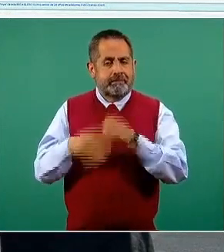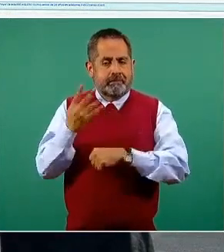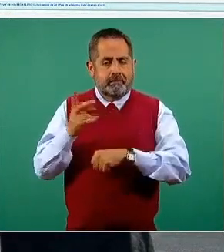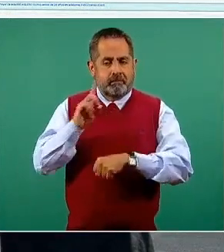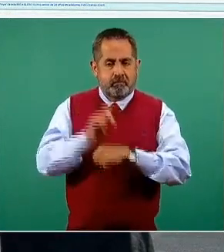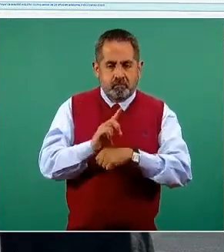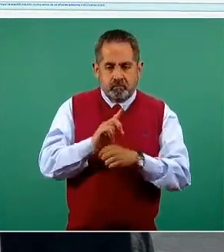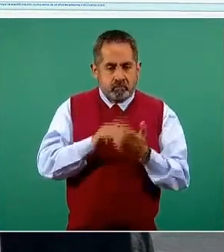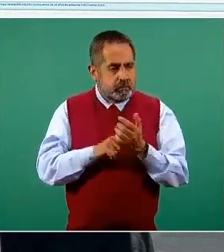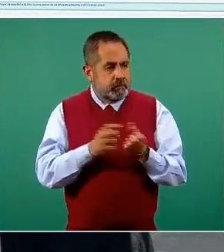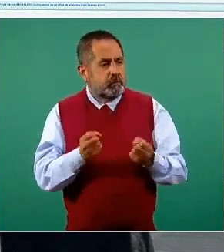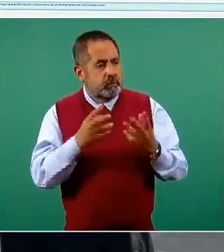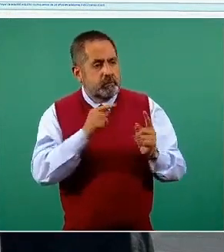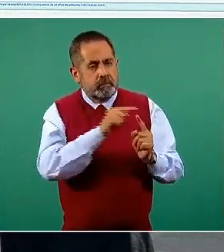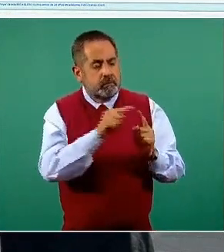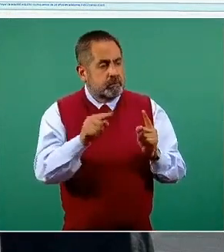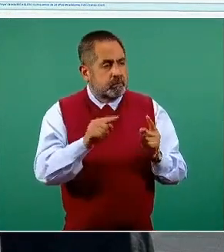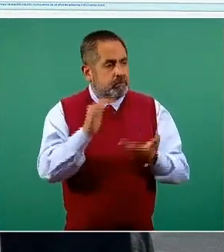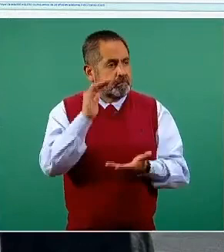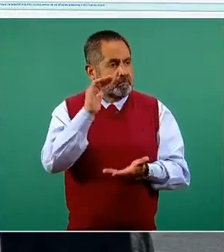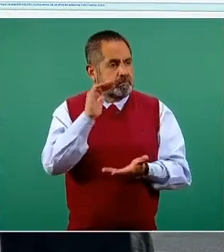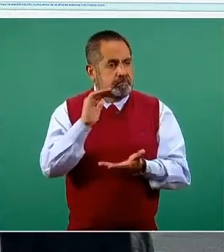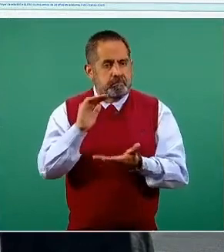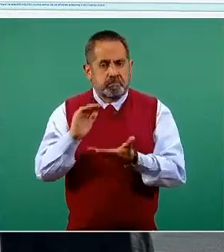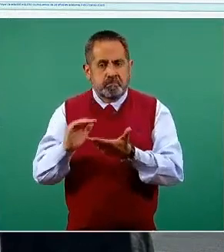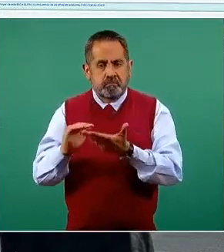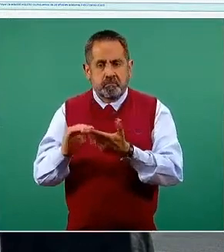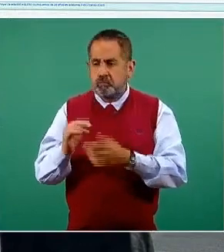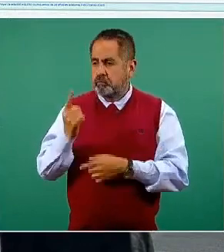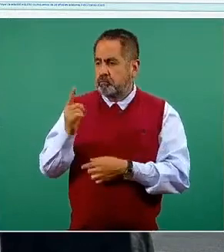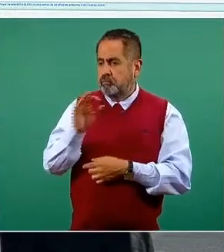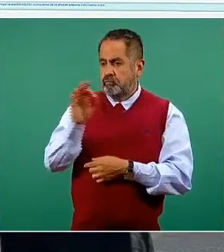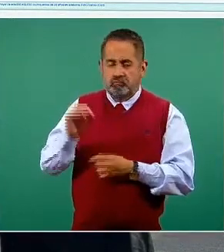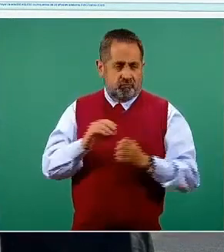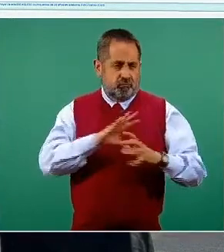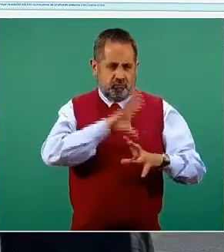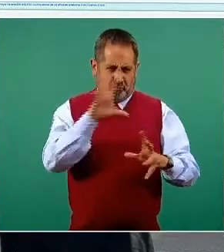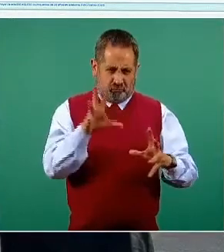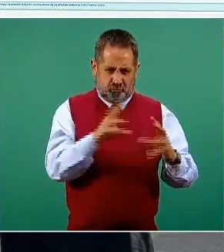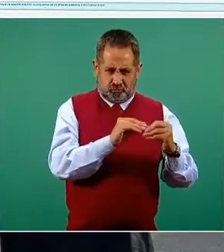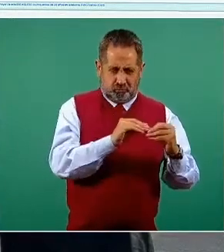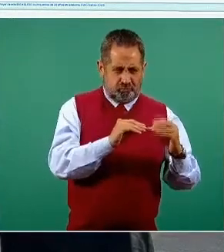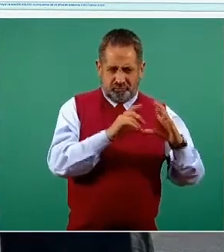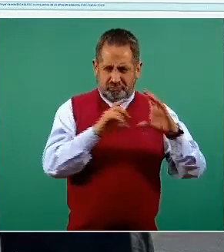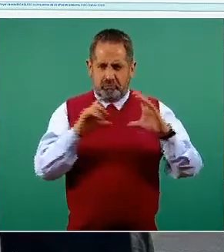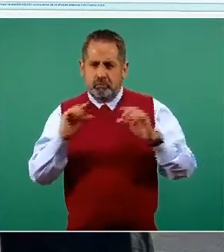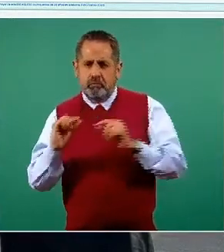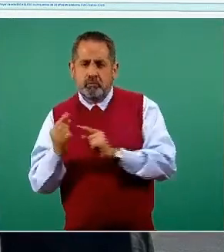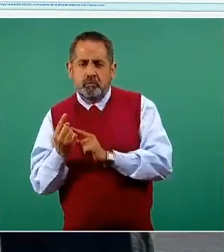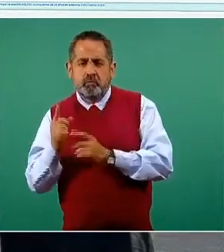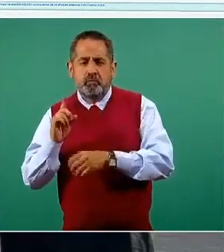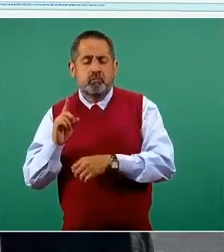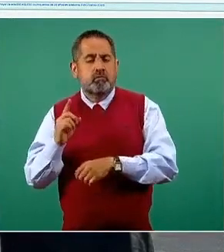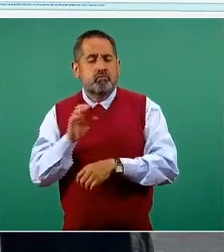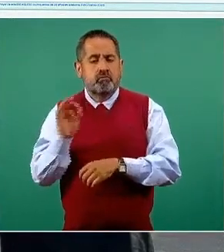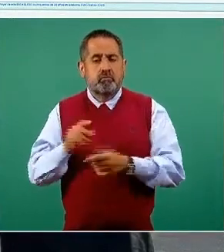14 días son menos del 1% del total de los casos, y el día de hoy